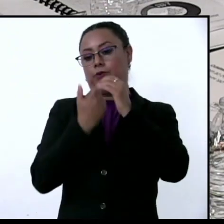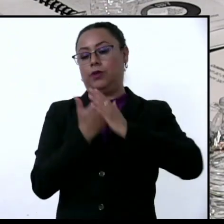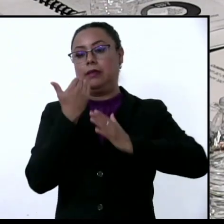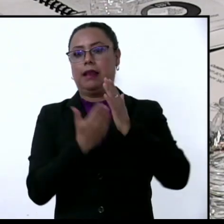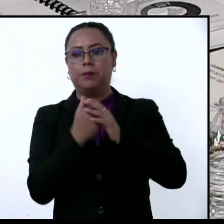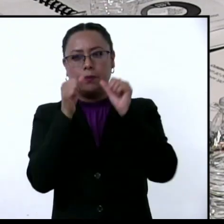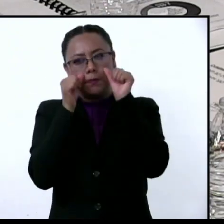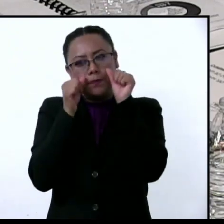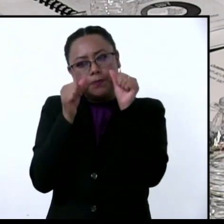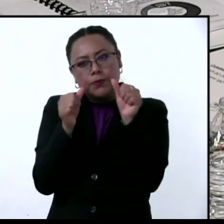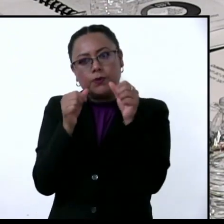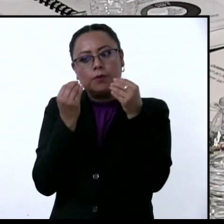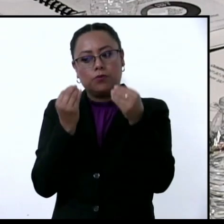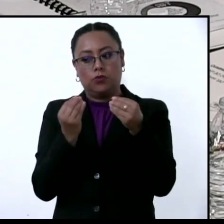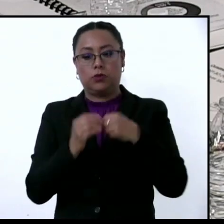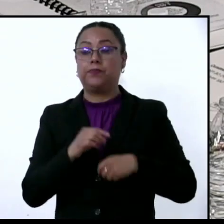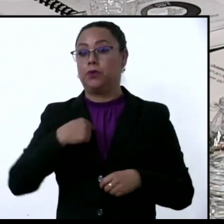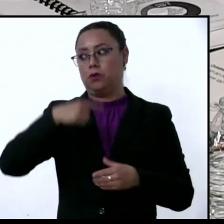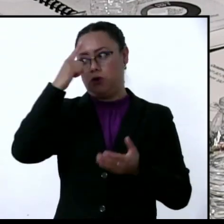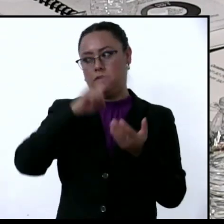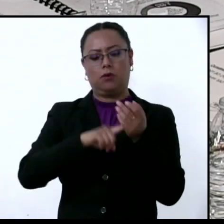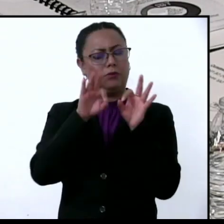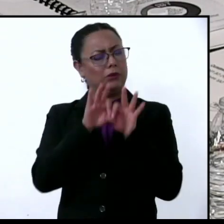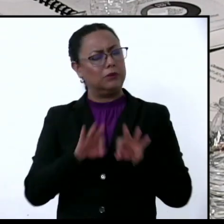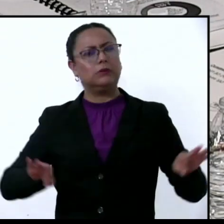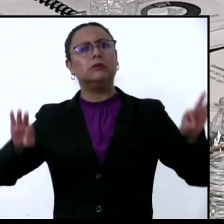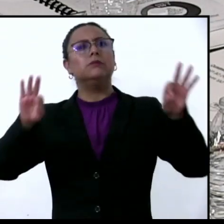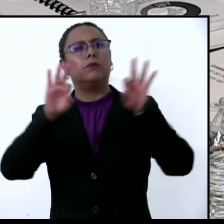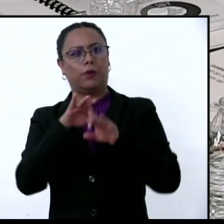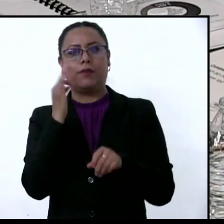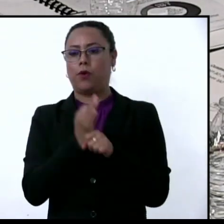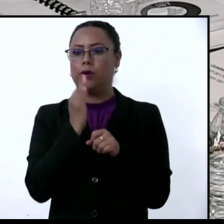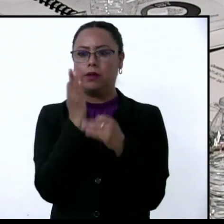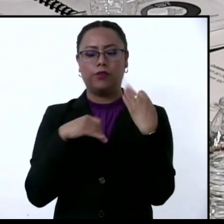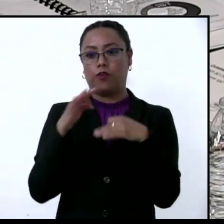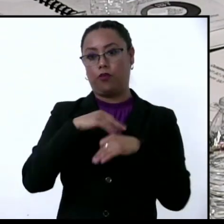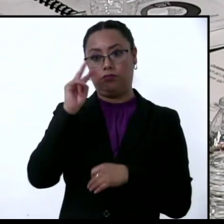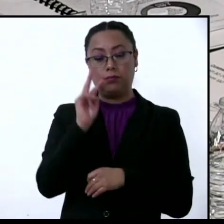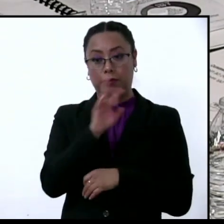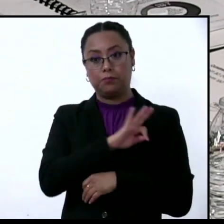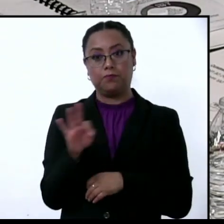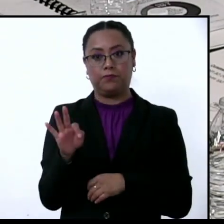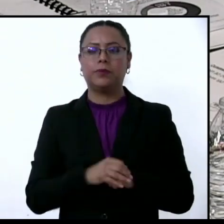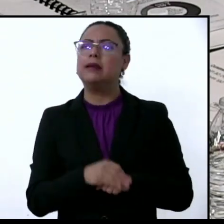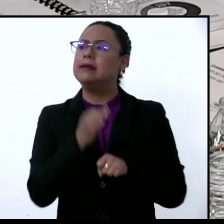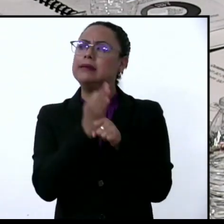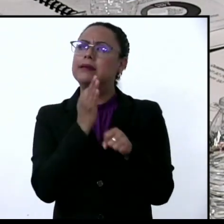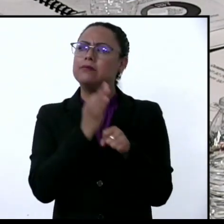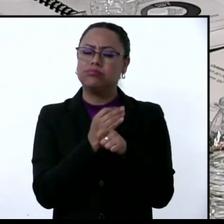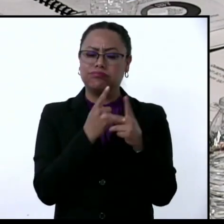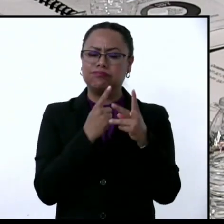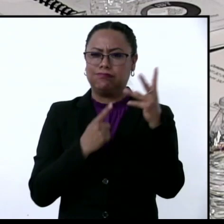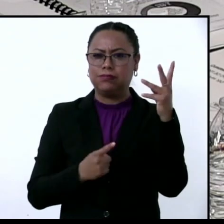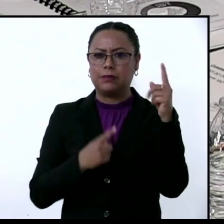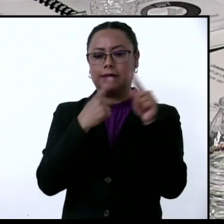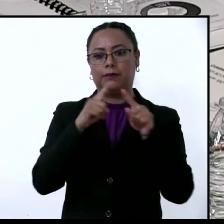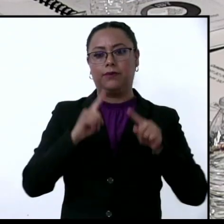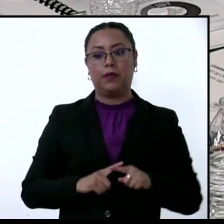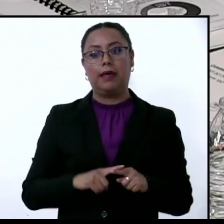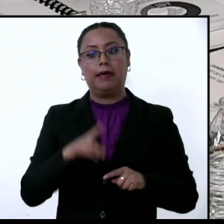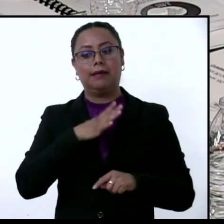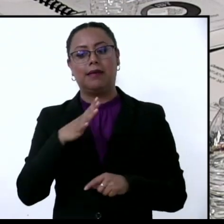creo que lo más importante de todo lo que se puede entender es que ha logrado romper con la terrible inercia de la